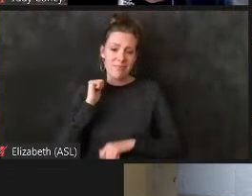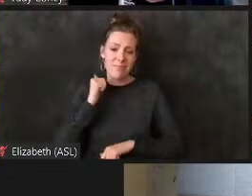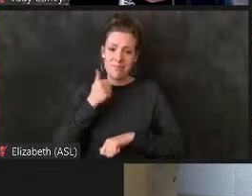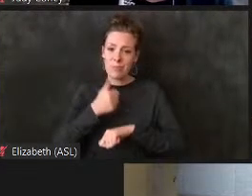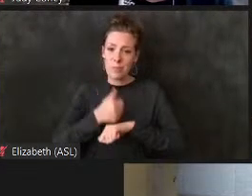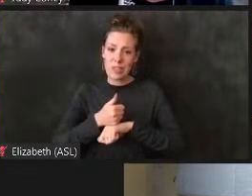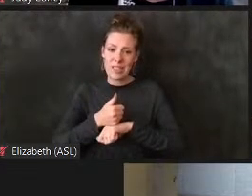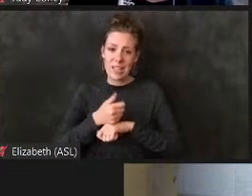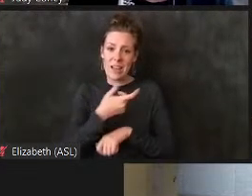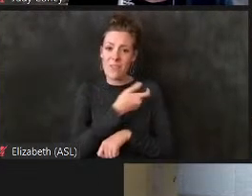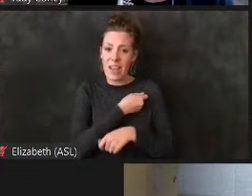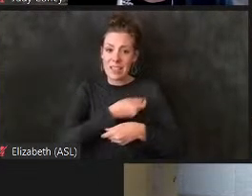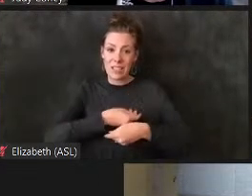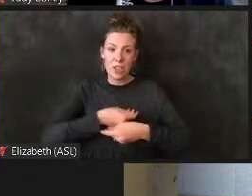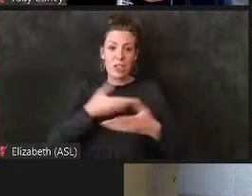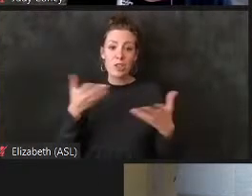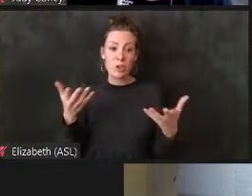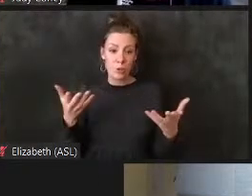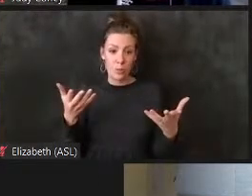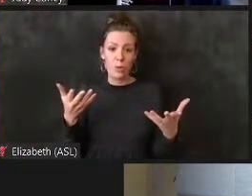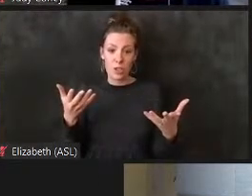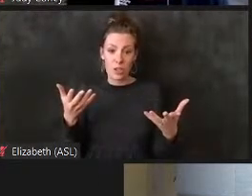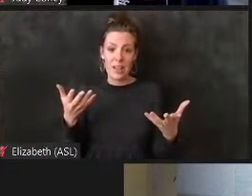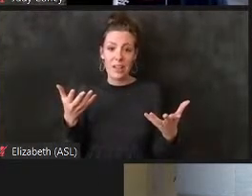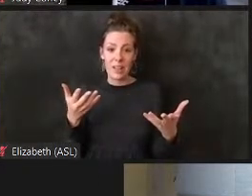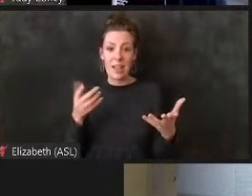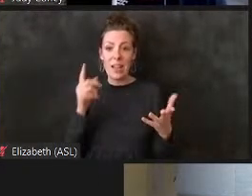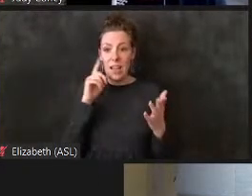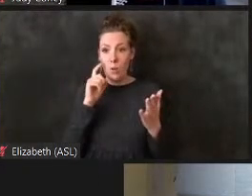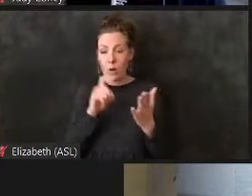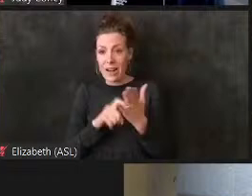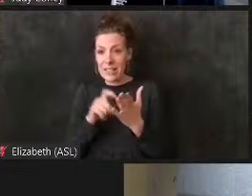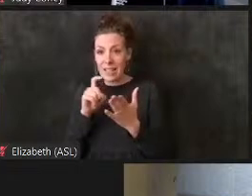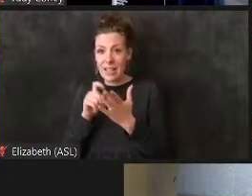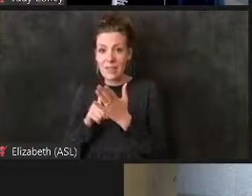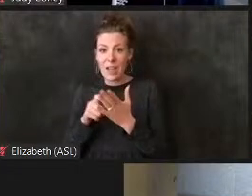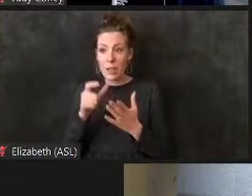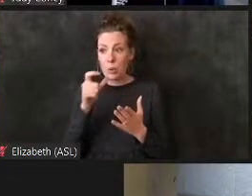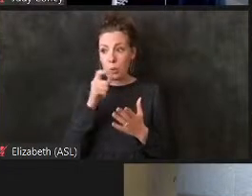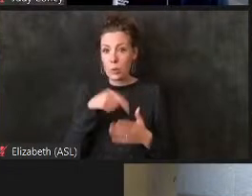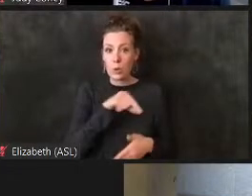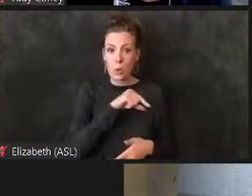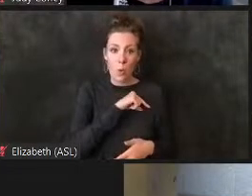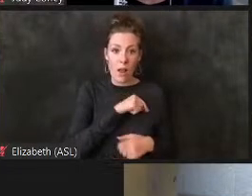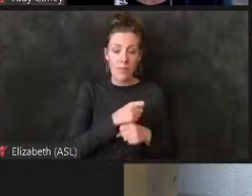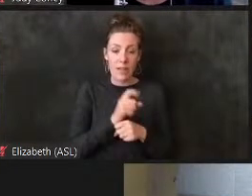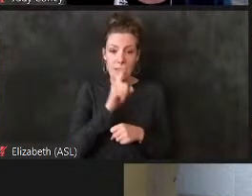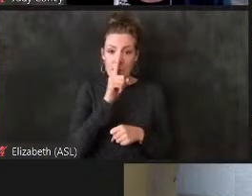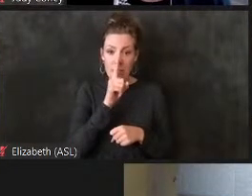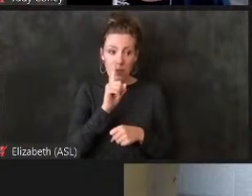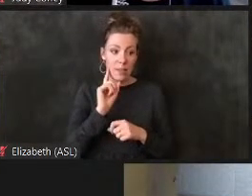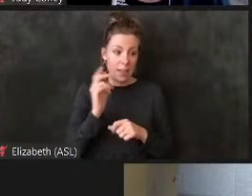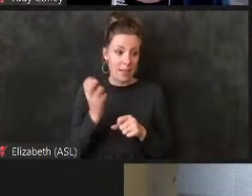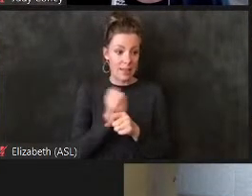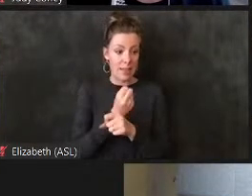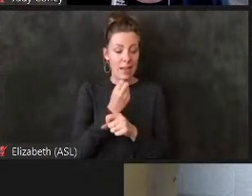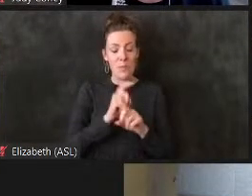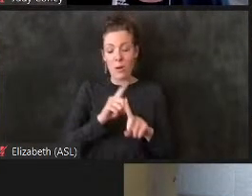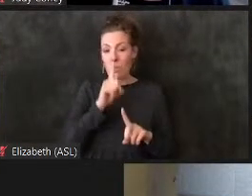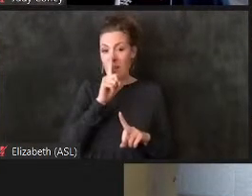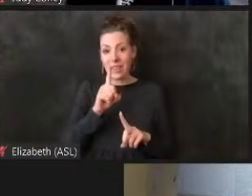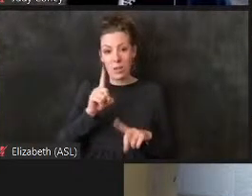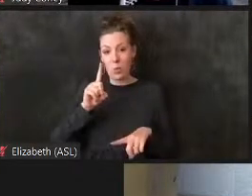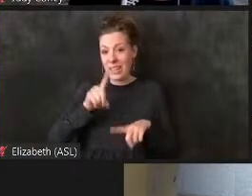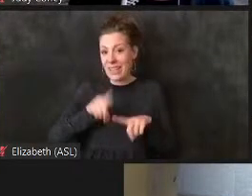están limitados. Estamos tratando de poner lugares donde vamos a distribuir la vacuna, y estamos buscando gente